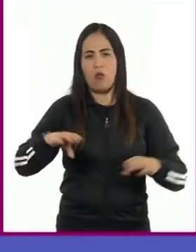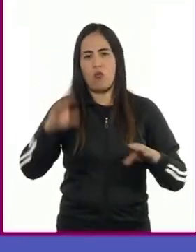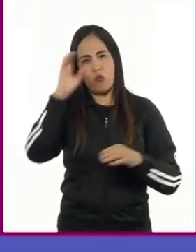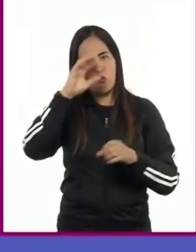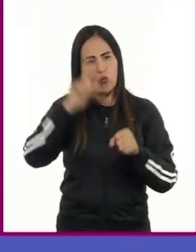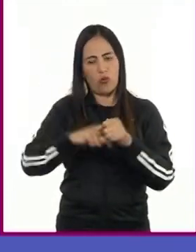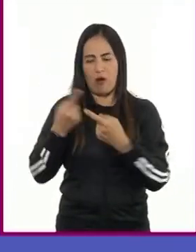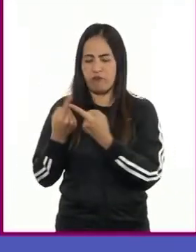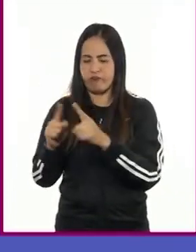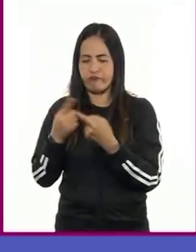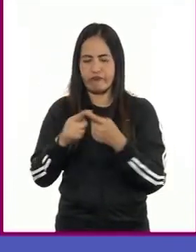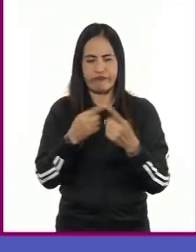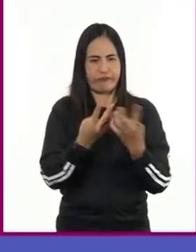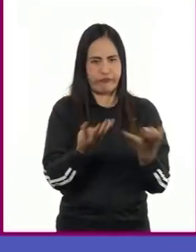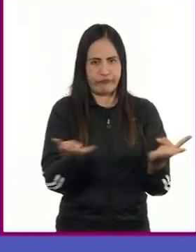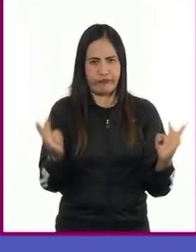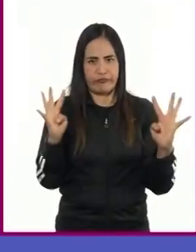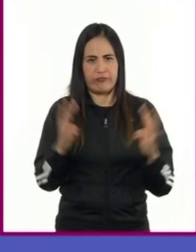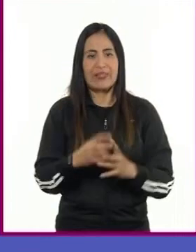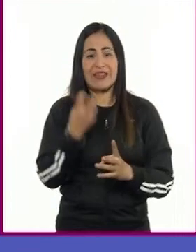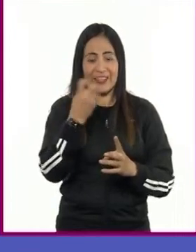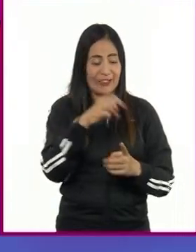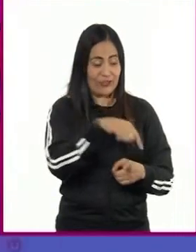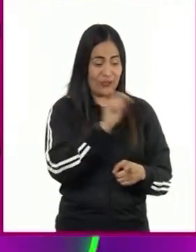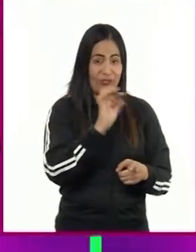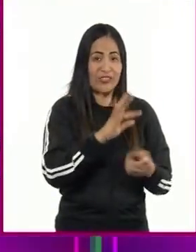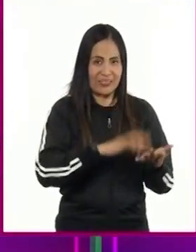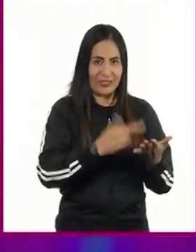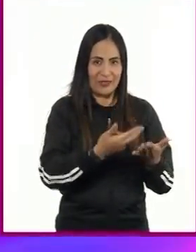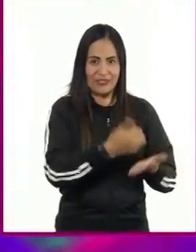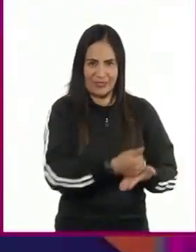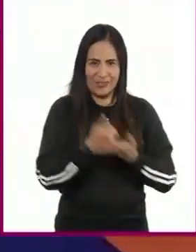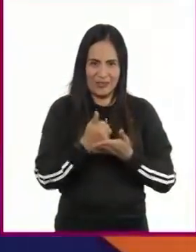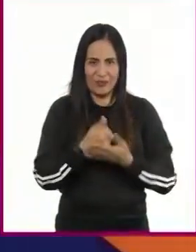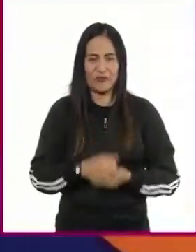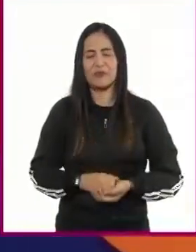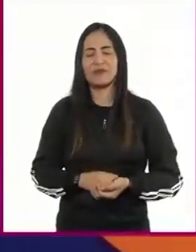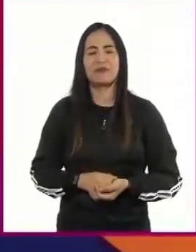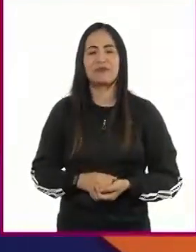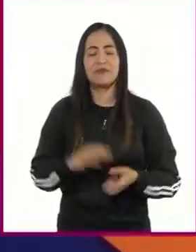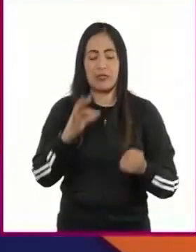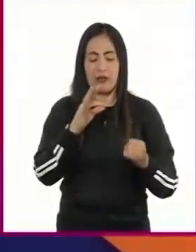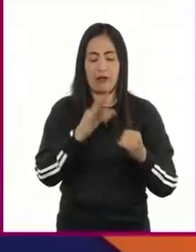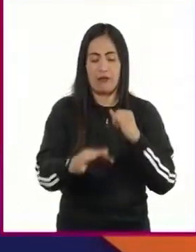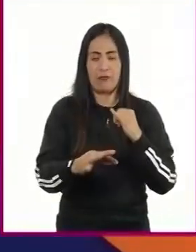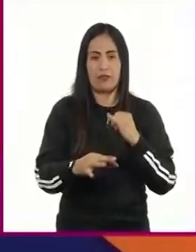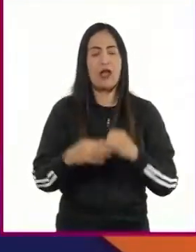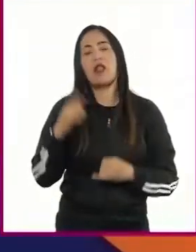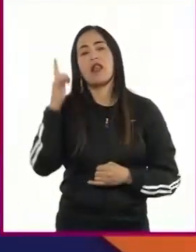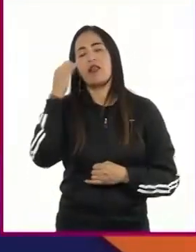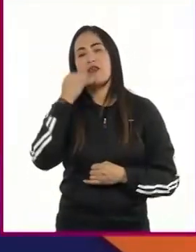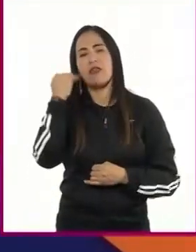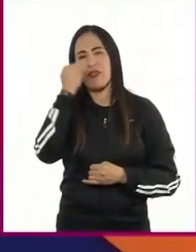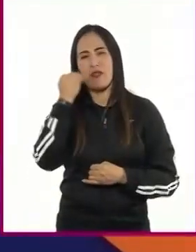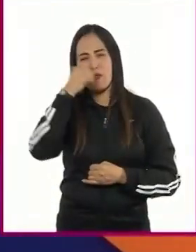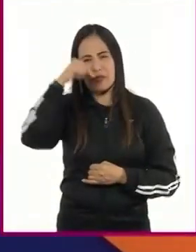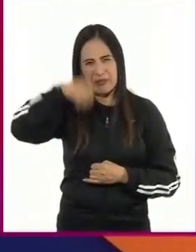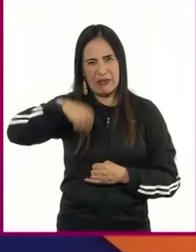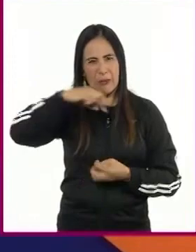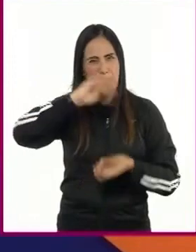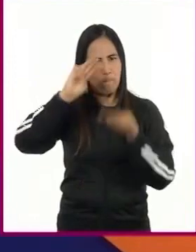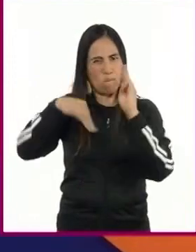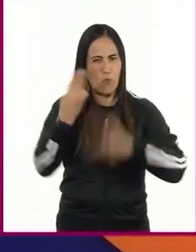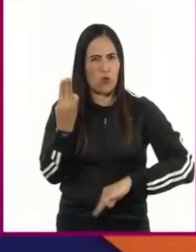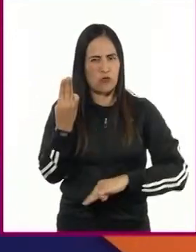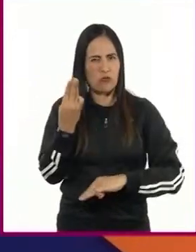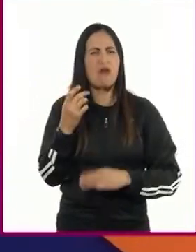fuente me sirvió ampliamente para cumplir con este propósito. Y por último, para hablar sobre las muchas lenguas que se hablan en el mundo, me